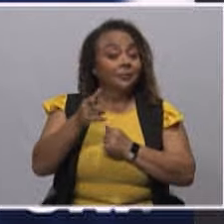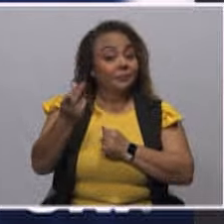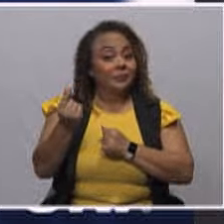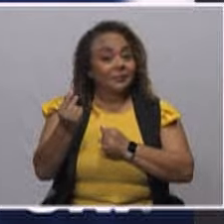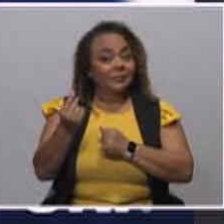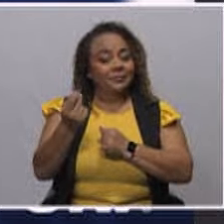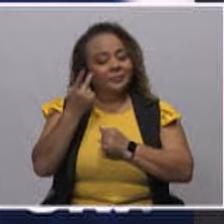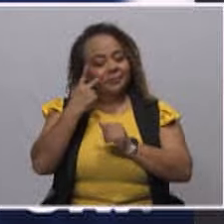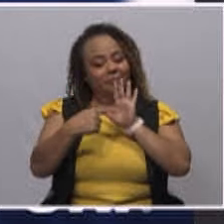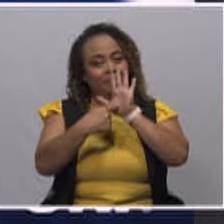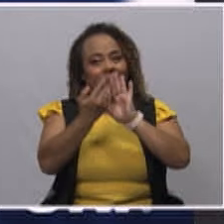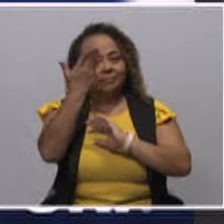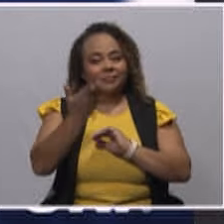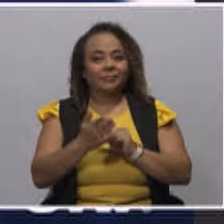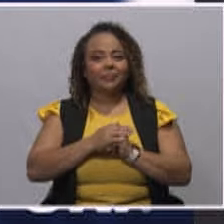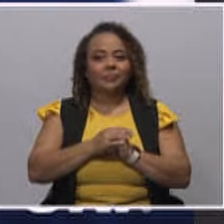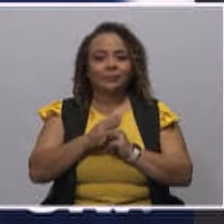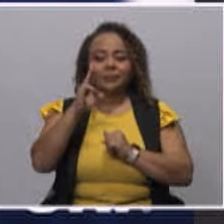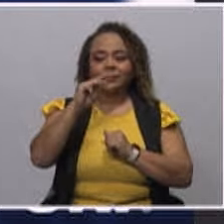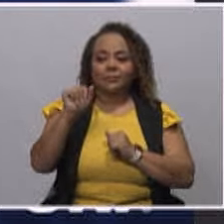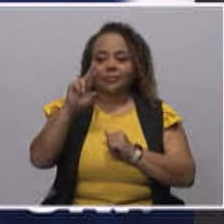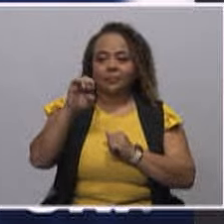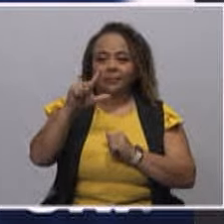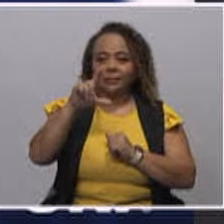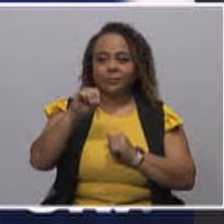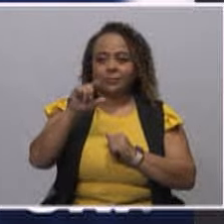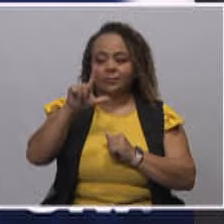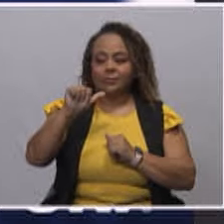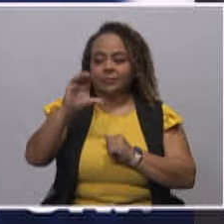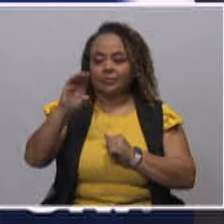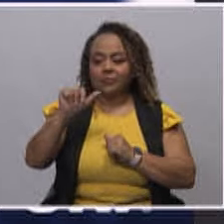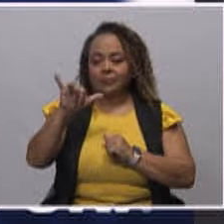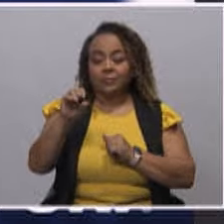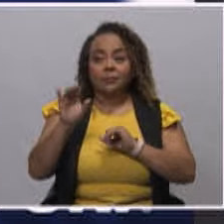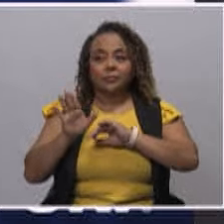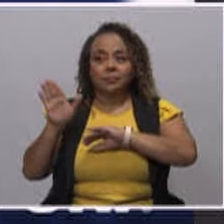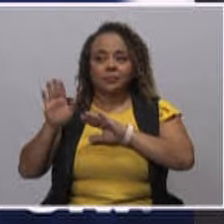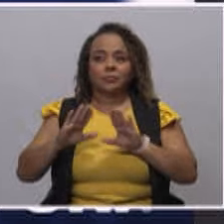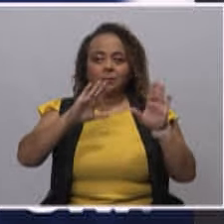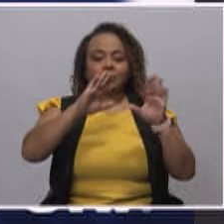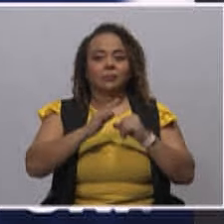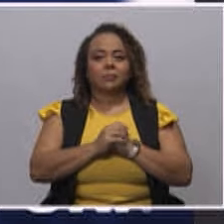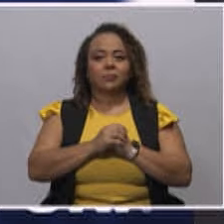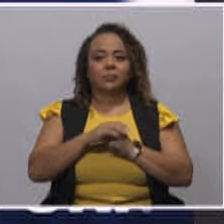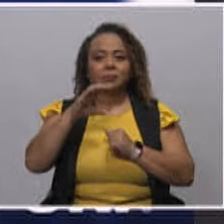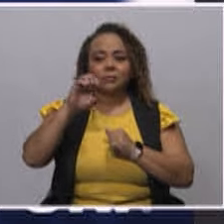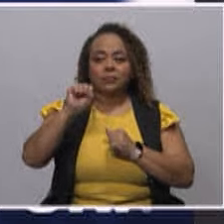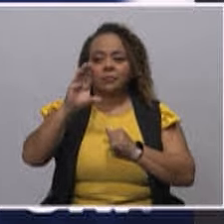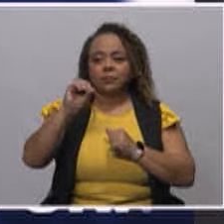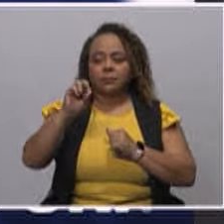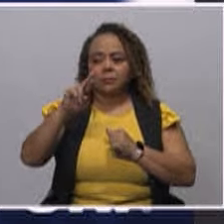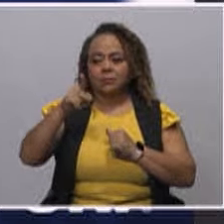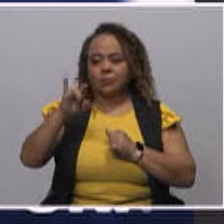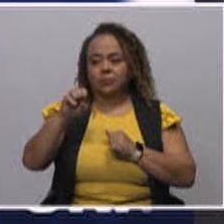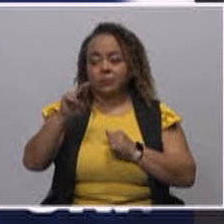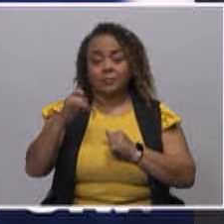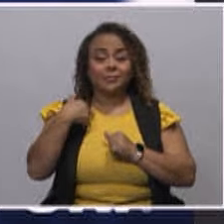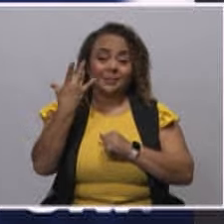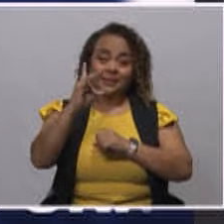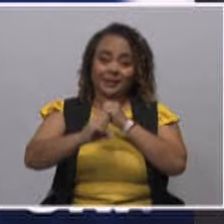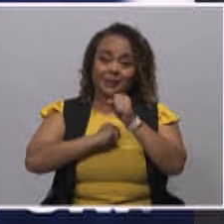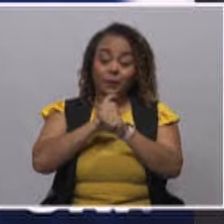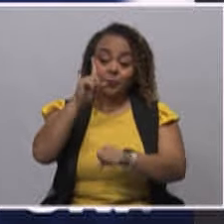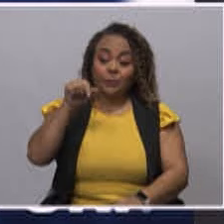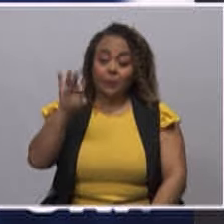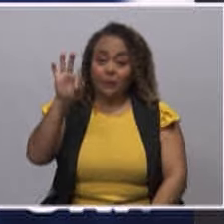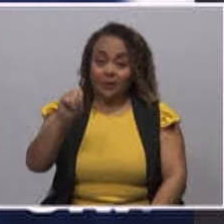lo vamos a ver reflejado en esto Marcelo lacayo será el guardameta que es de escorpiones tiene 17 años y un